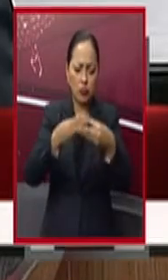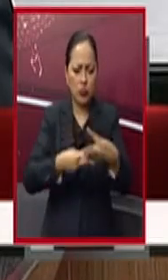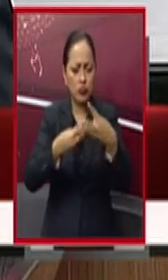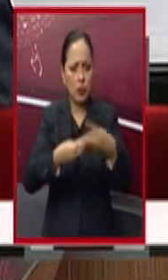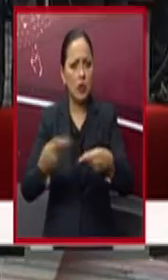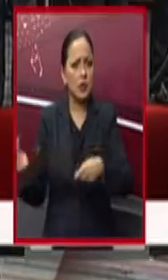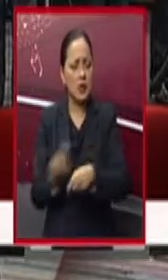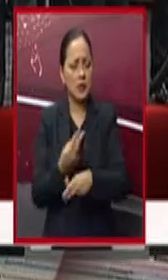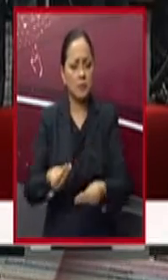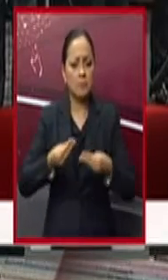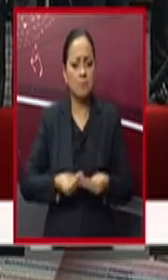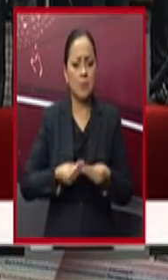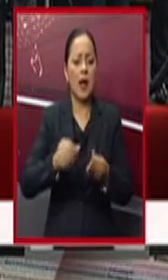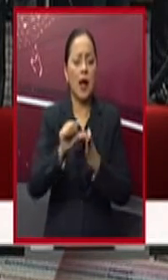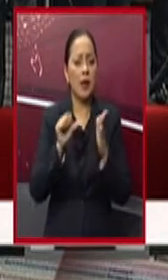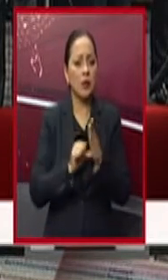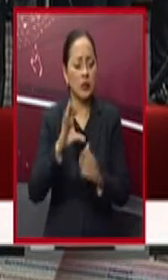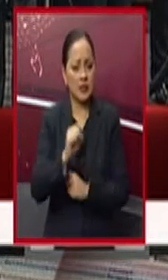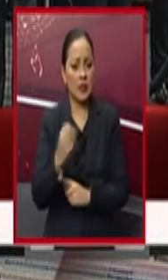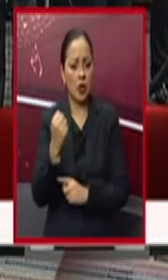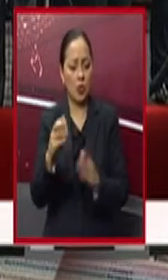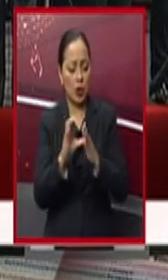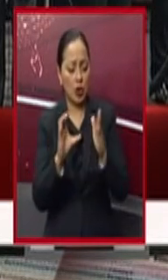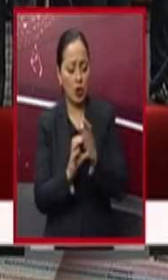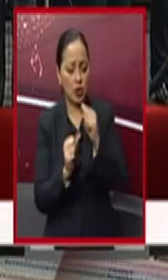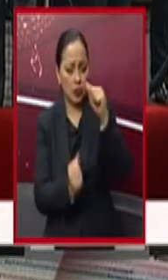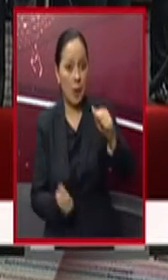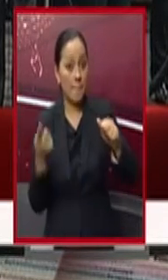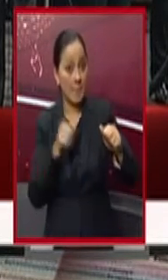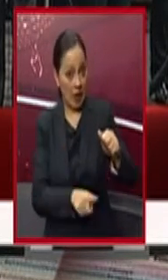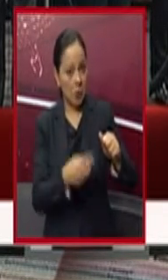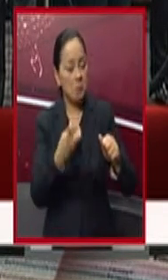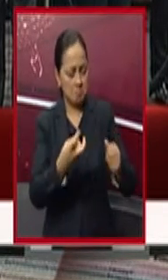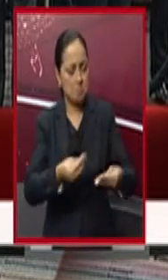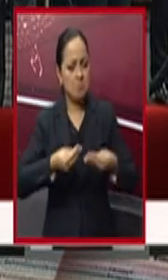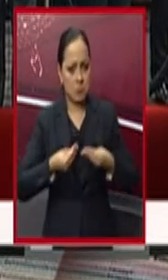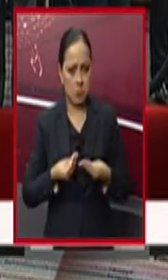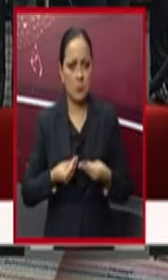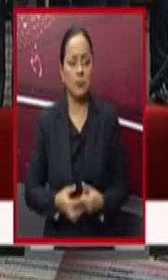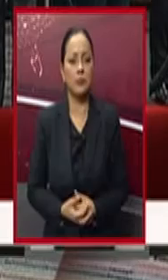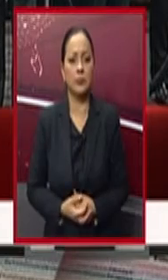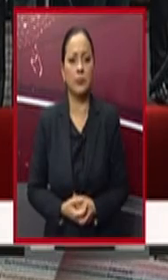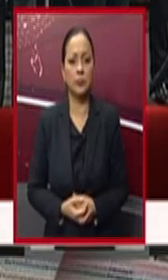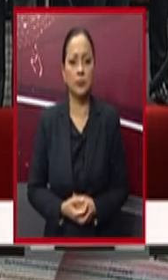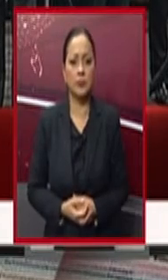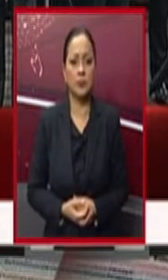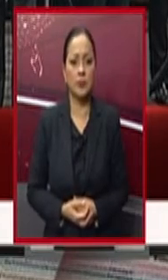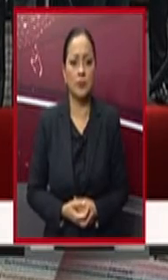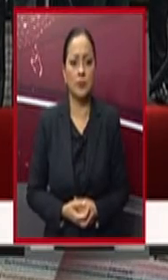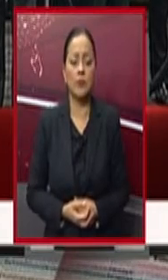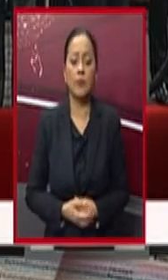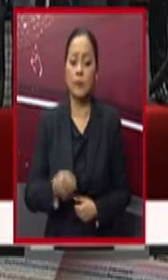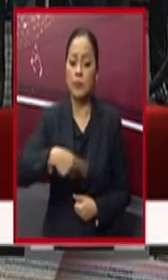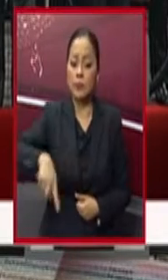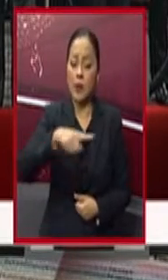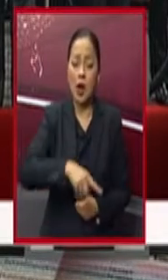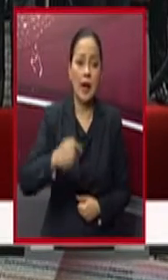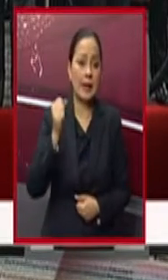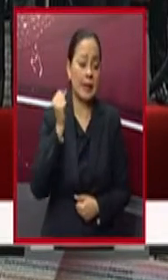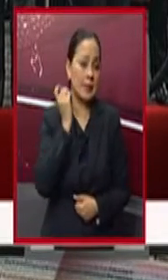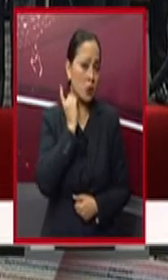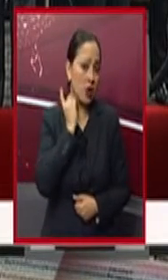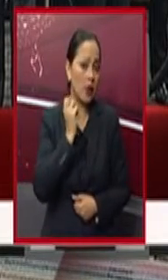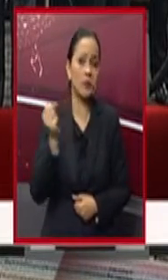cumplimiento a lo dispuesto en el artículo 69 de la Constitución Política de los Estados Unidos Mexicanos. Las legisladoras y